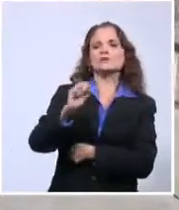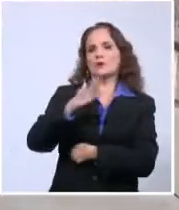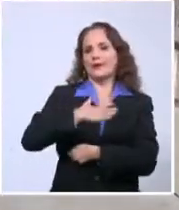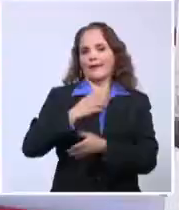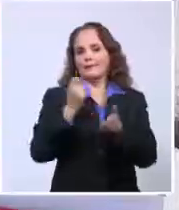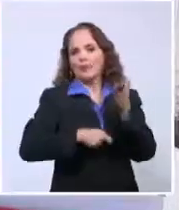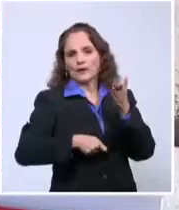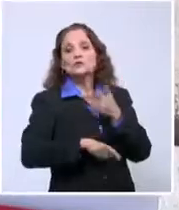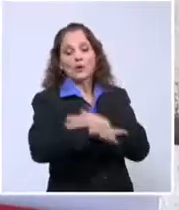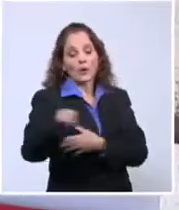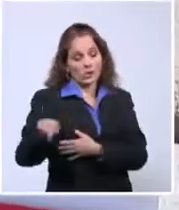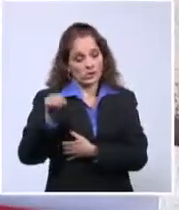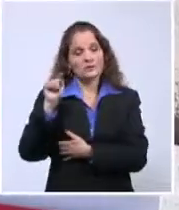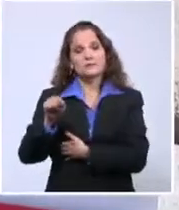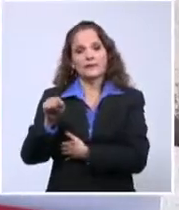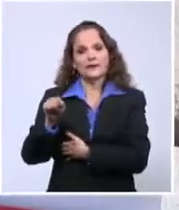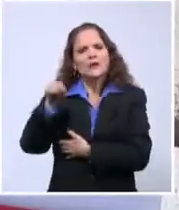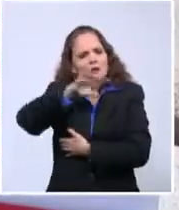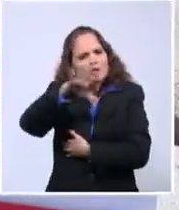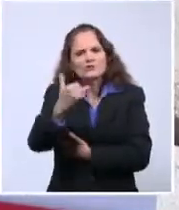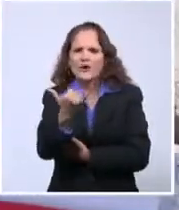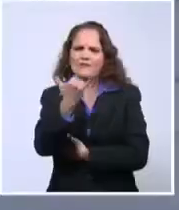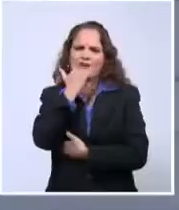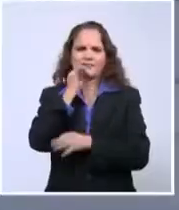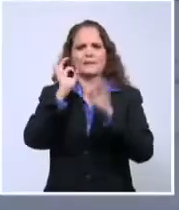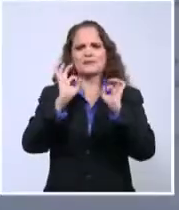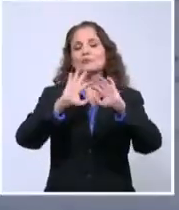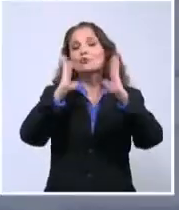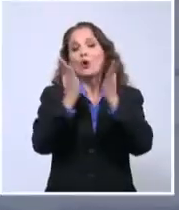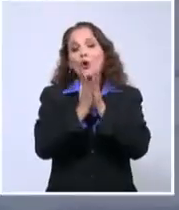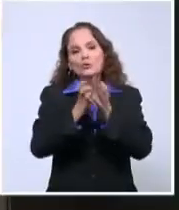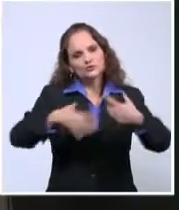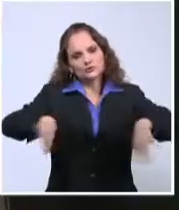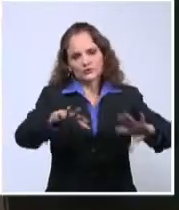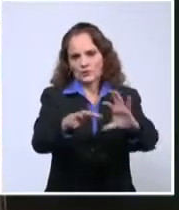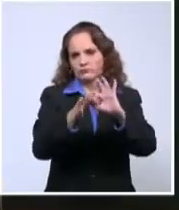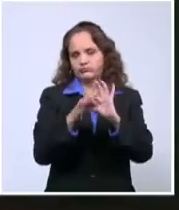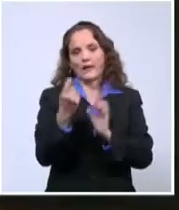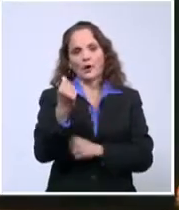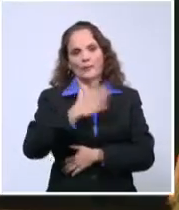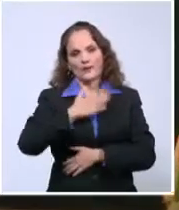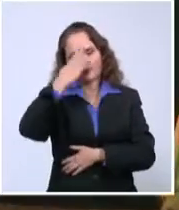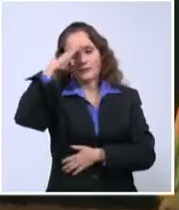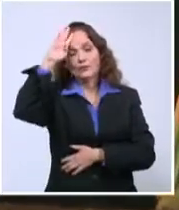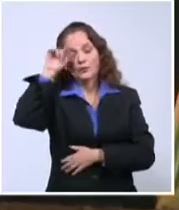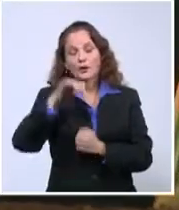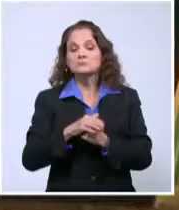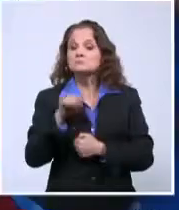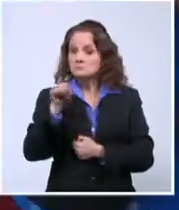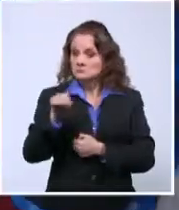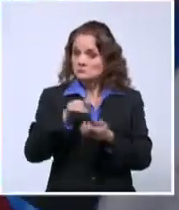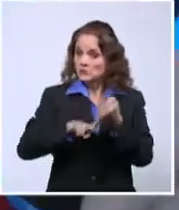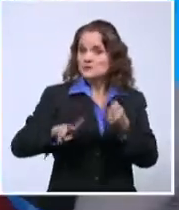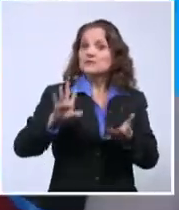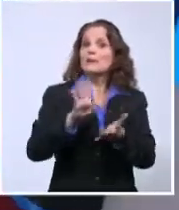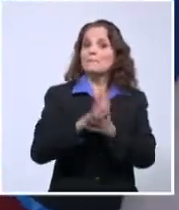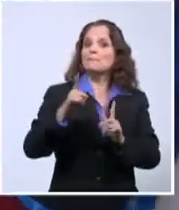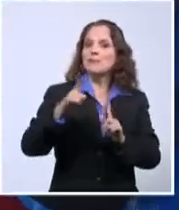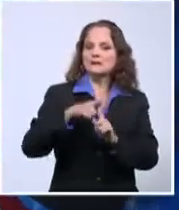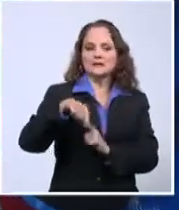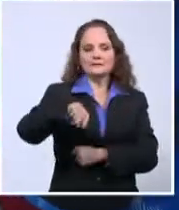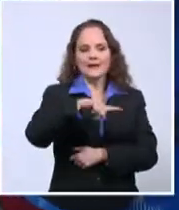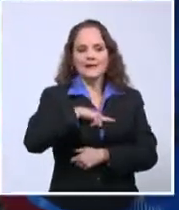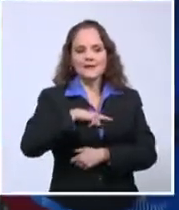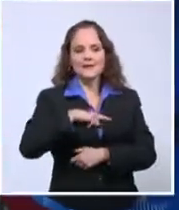deficiencias cuando se trata de ordenar la economía de un país. En la provincia de Matanzas, los órganos de control refuerzan las acciones para evitar el alza